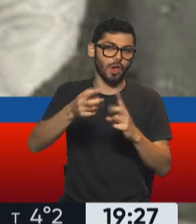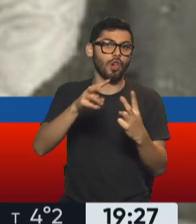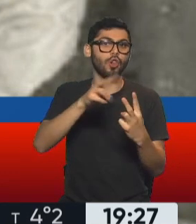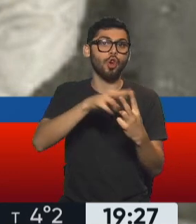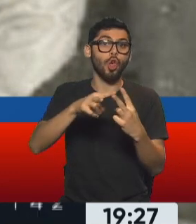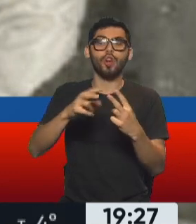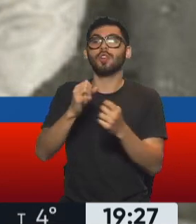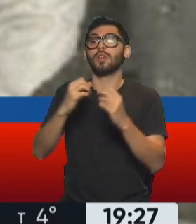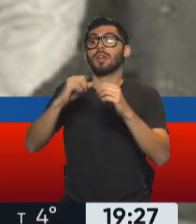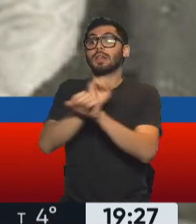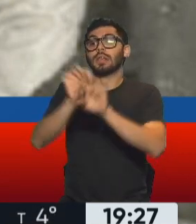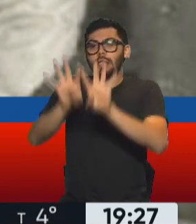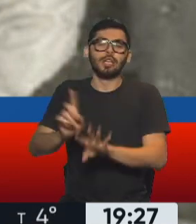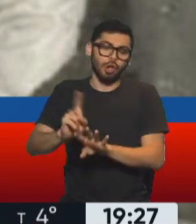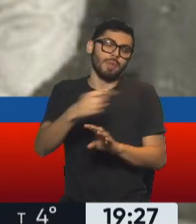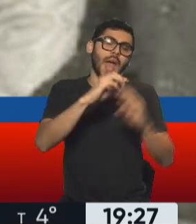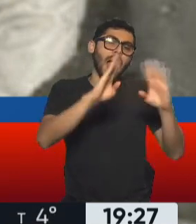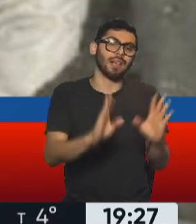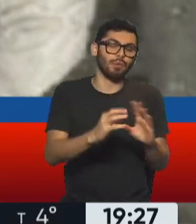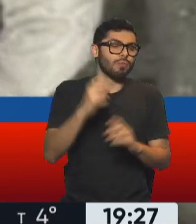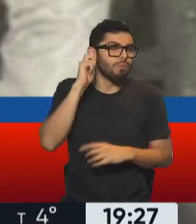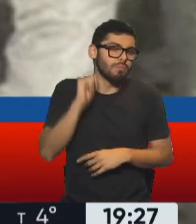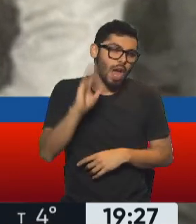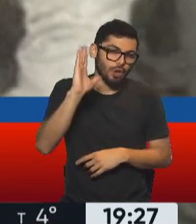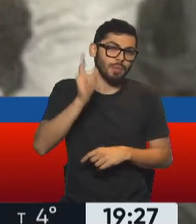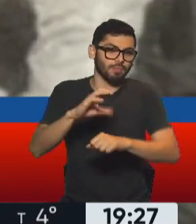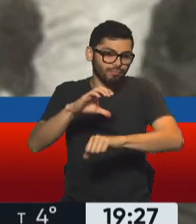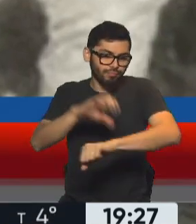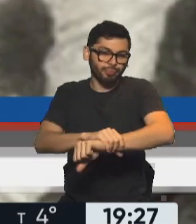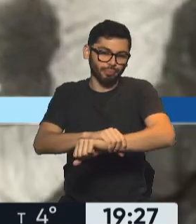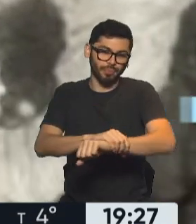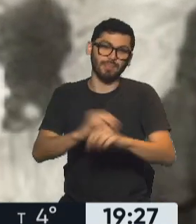sus edades avanzadas, al tiempo que se les colocará pulseras electrónicas.